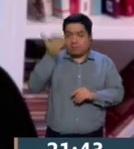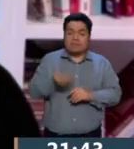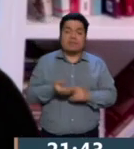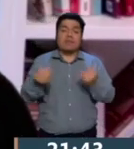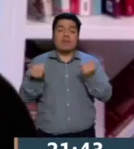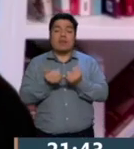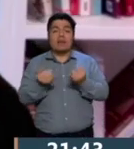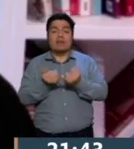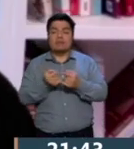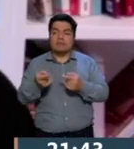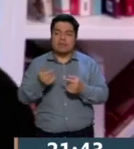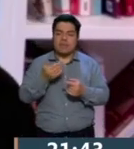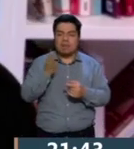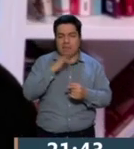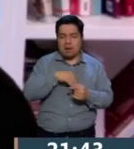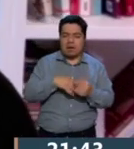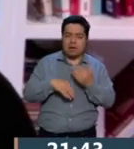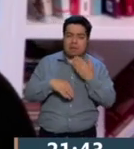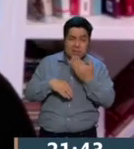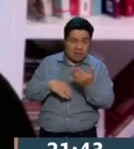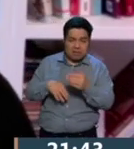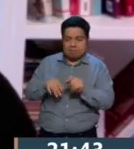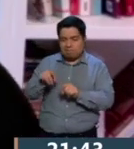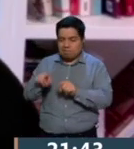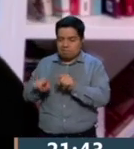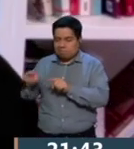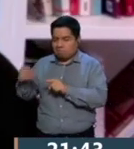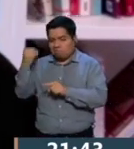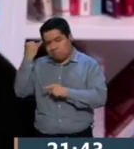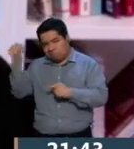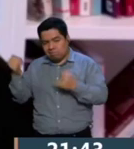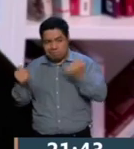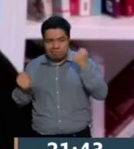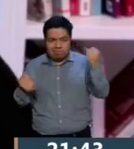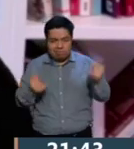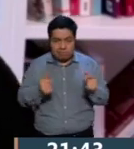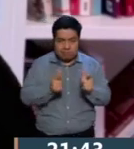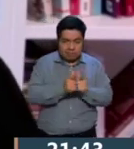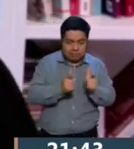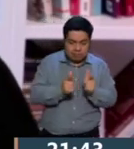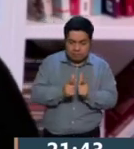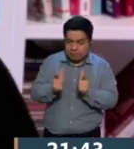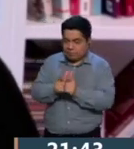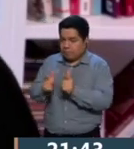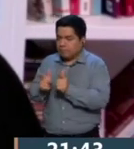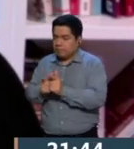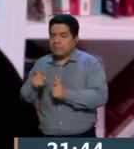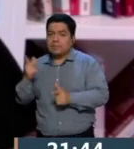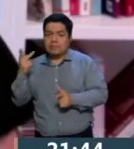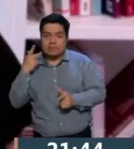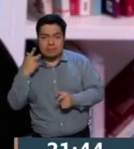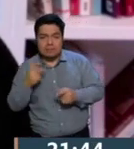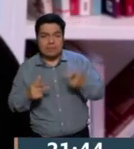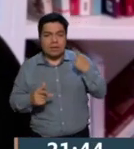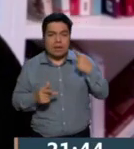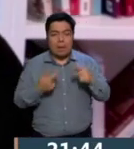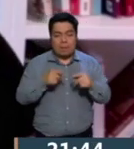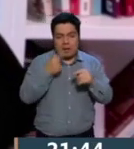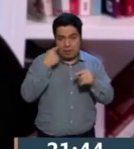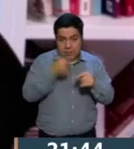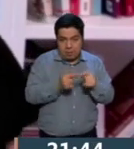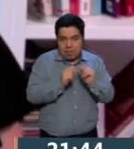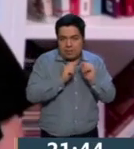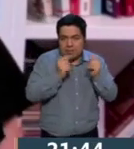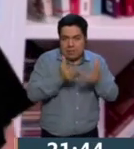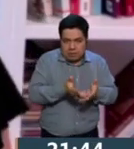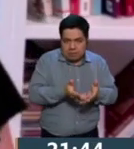malqueriente y bienqueriente de una y otra tendencia partidista. Pero la realidad, lo que yo te estoy comentando, es más técnico, y en